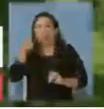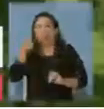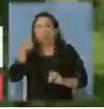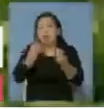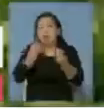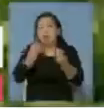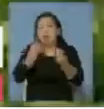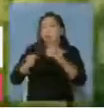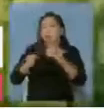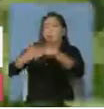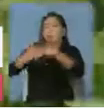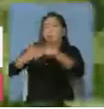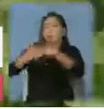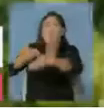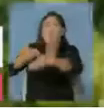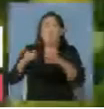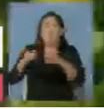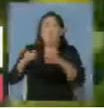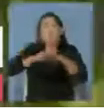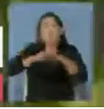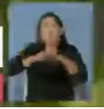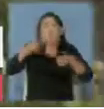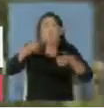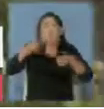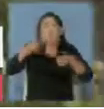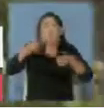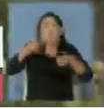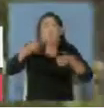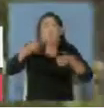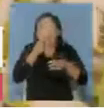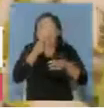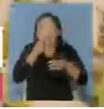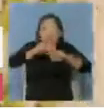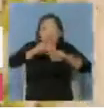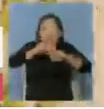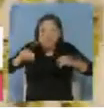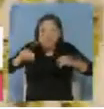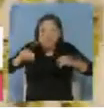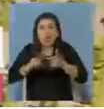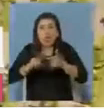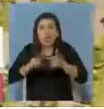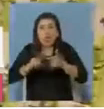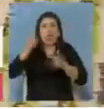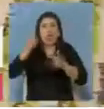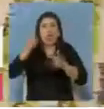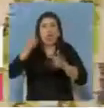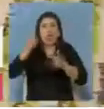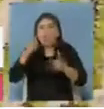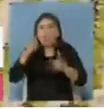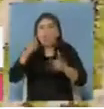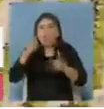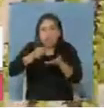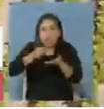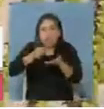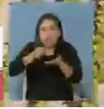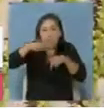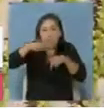recursos la cámara lleva adelante como lo que es la preparación de suelos gasoil este mes de almácigos